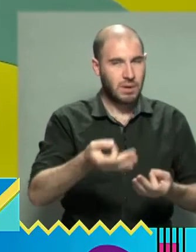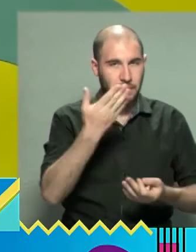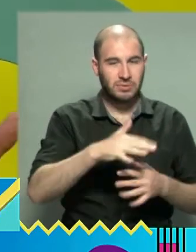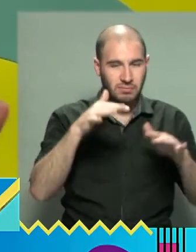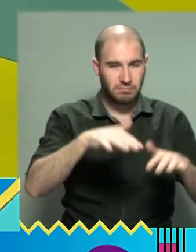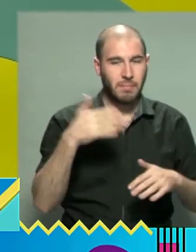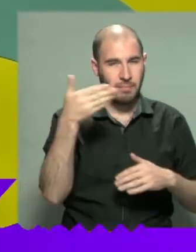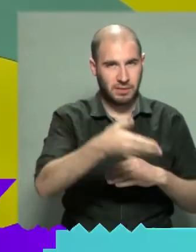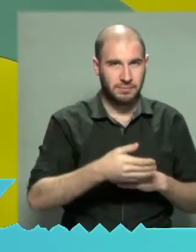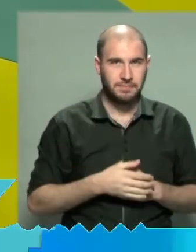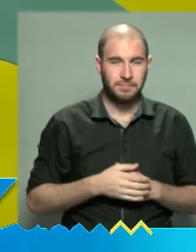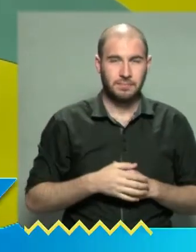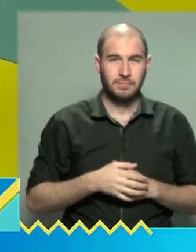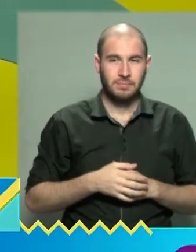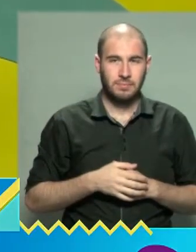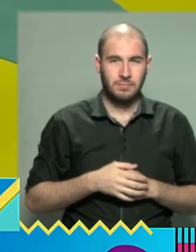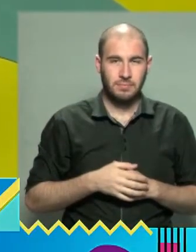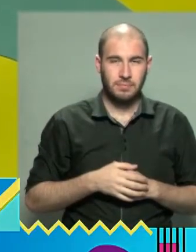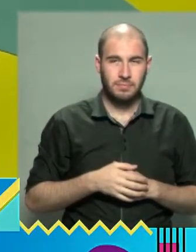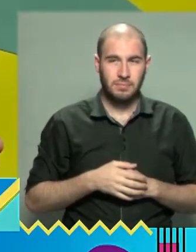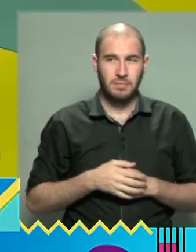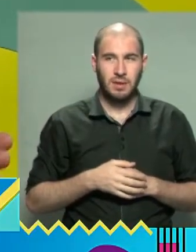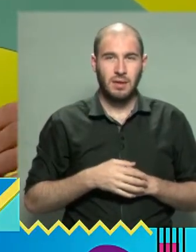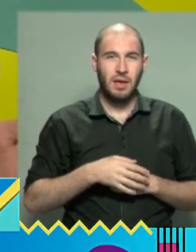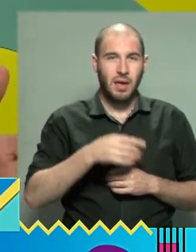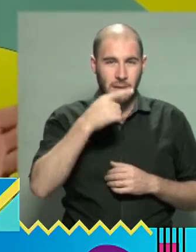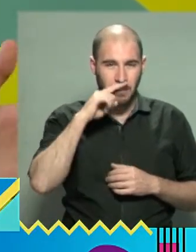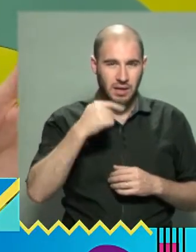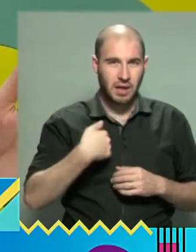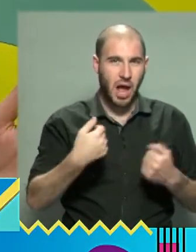sale a marchar. Digamos, con Macri no estoy de